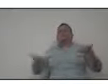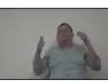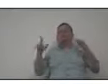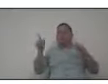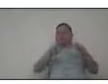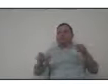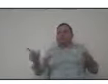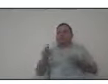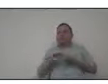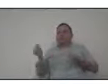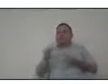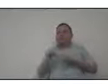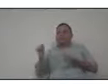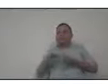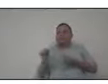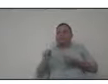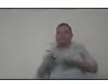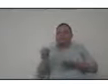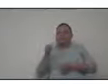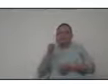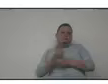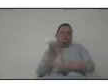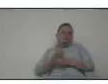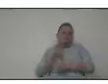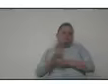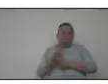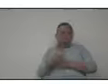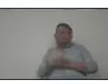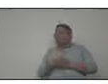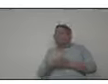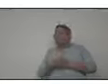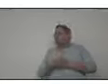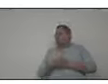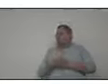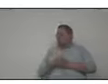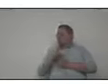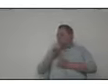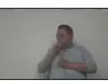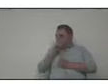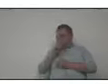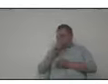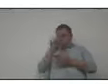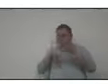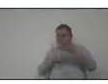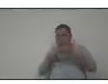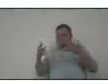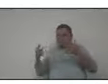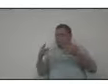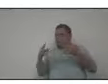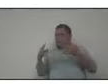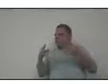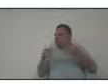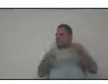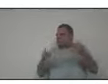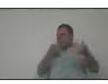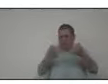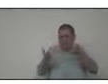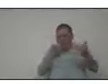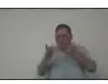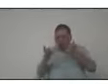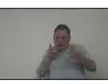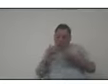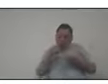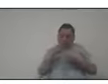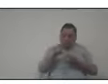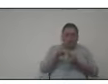los funcionarios. Que a veces no solo es el horario laboral, ¿no? Están contestando teléfonos, solucionando